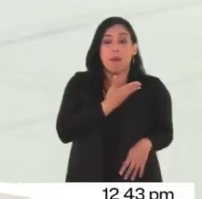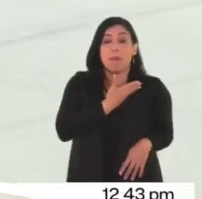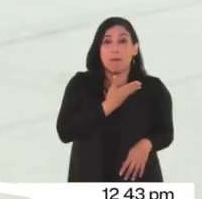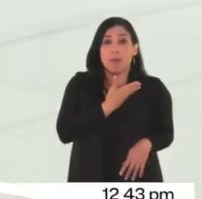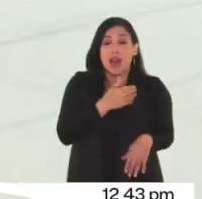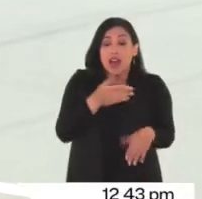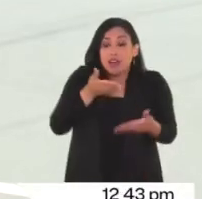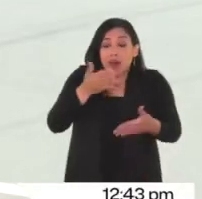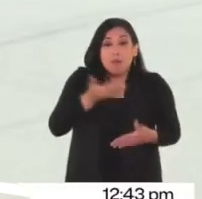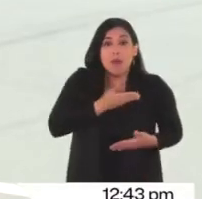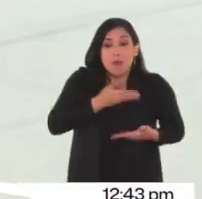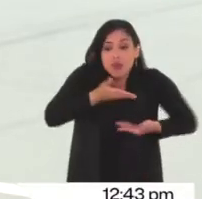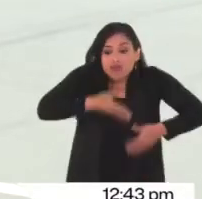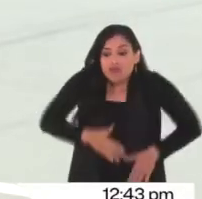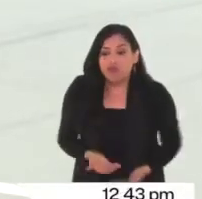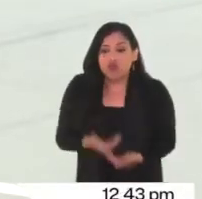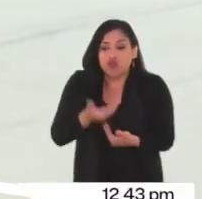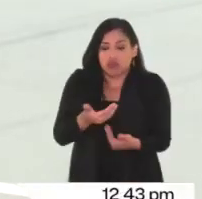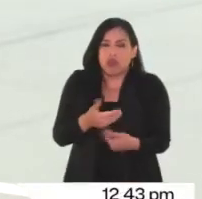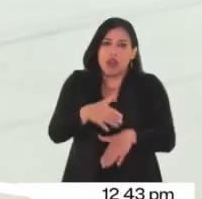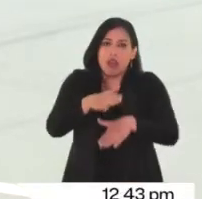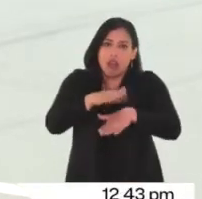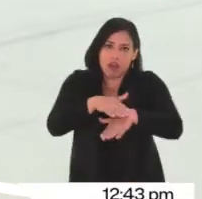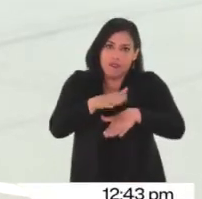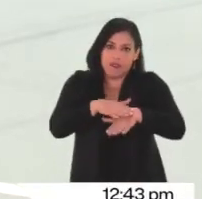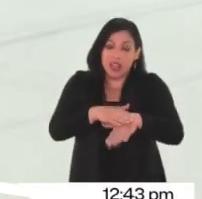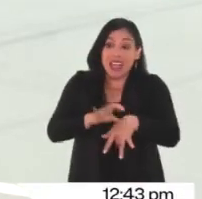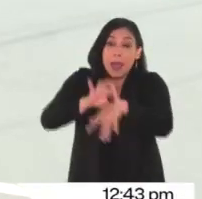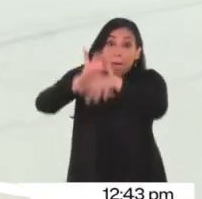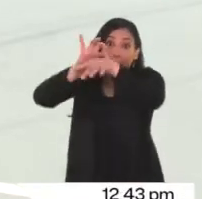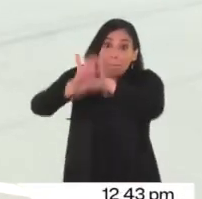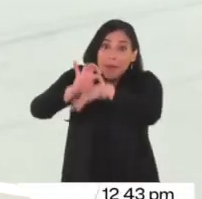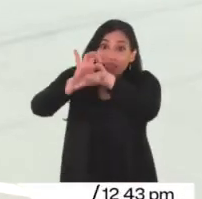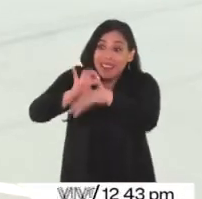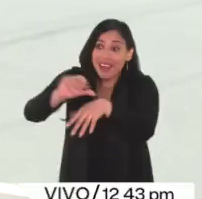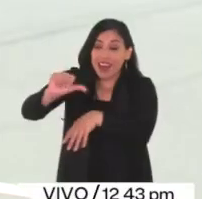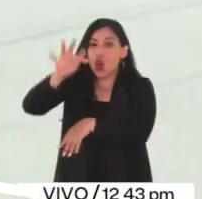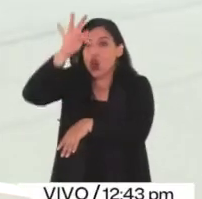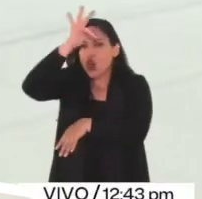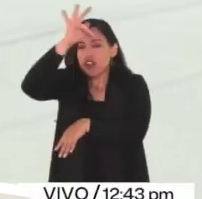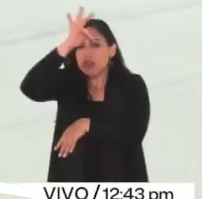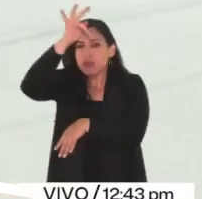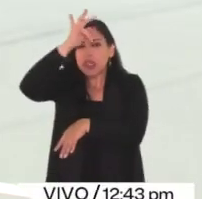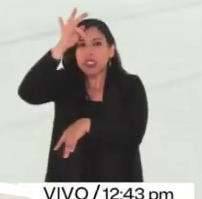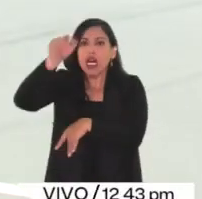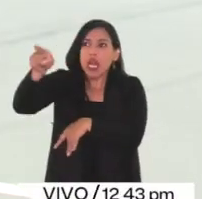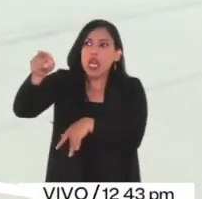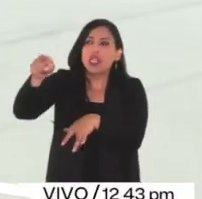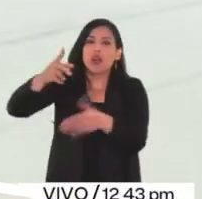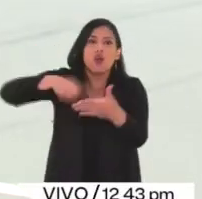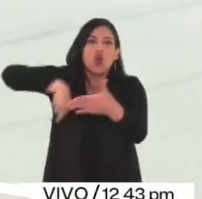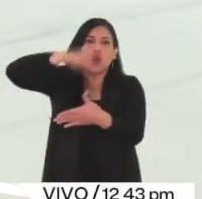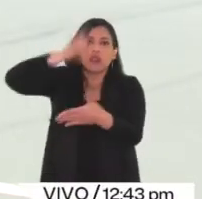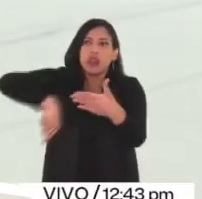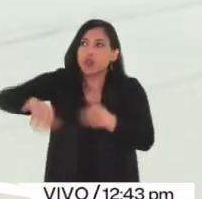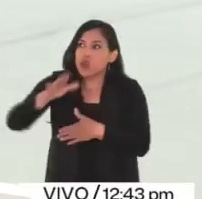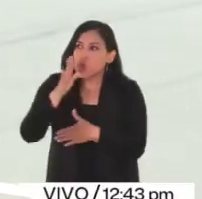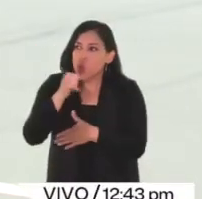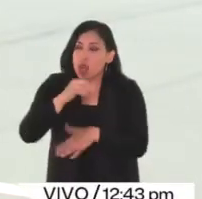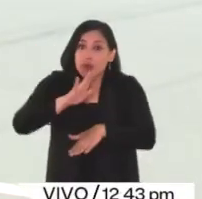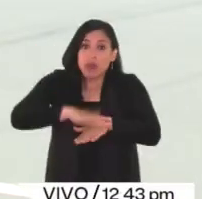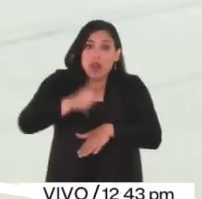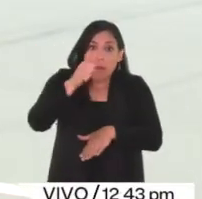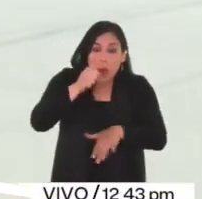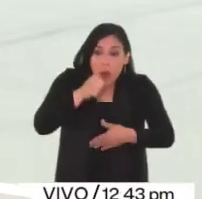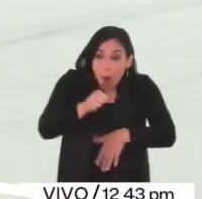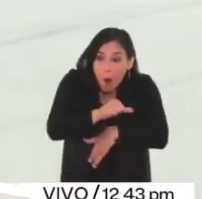recién nacido que denuncia que porque una médica del Hospital General no tenía contrato, su bebé no